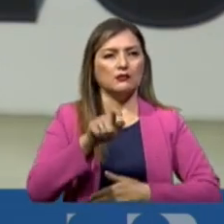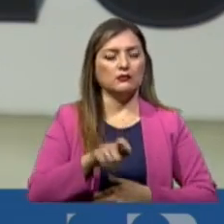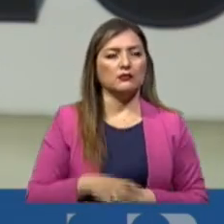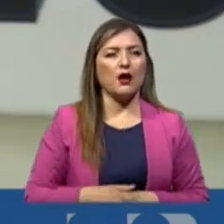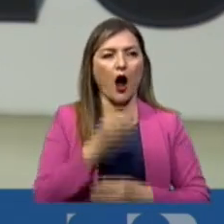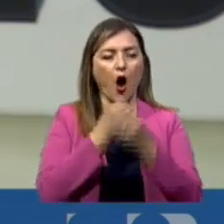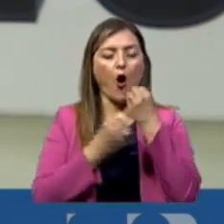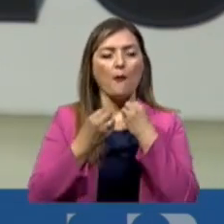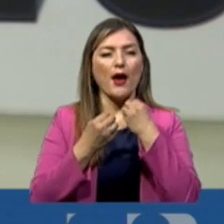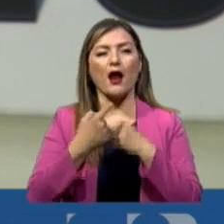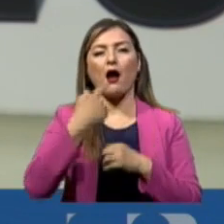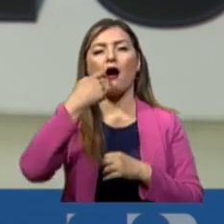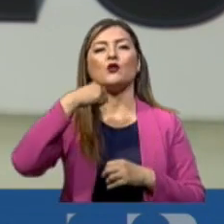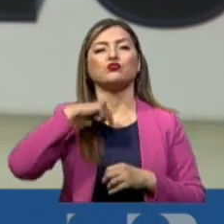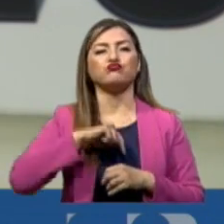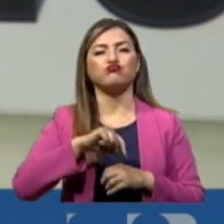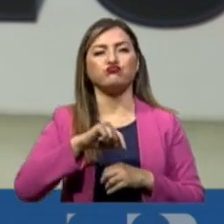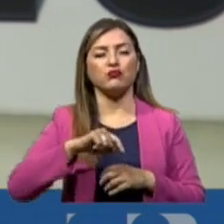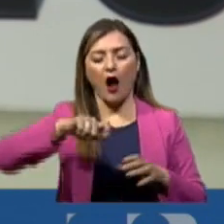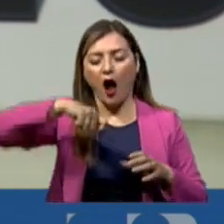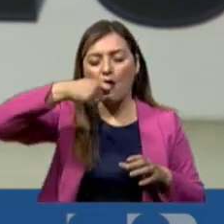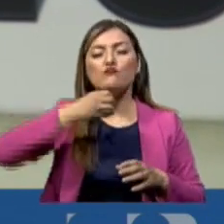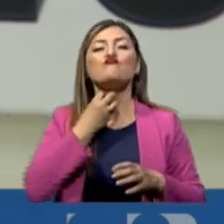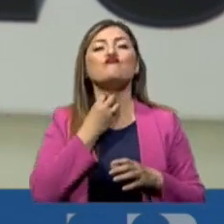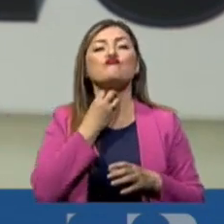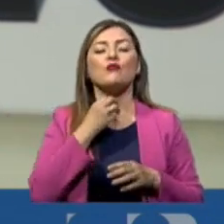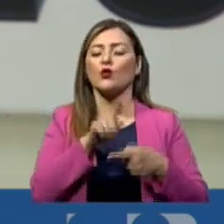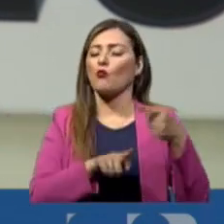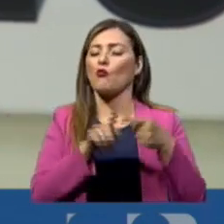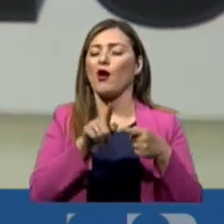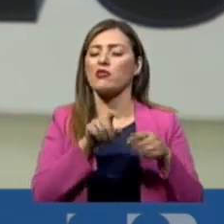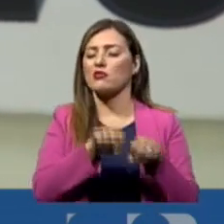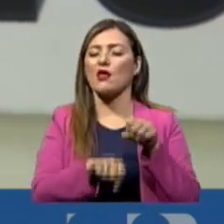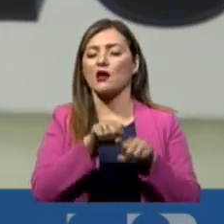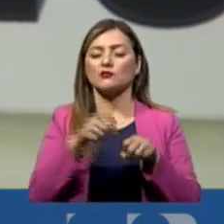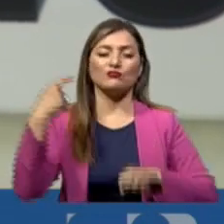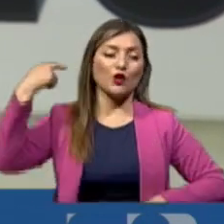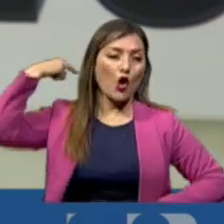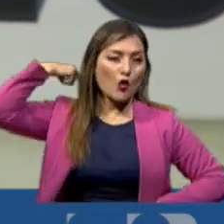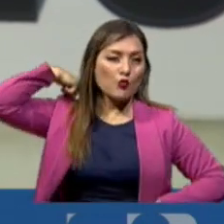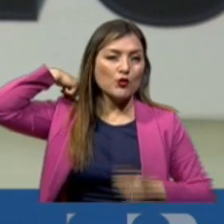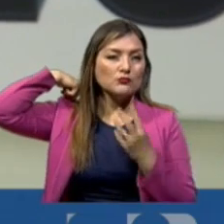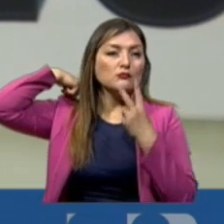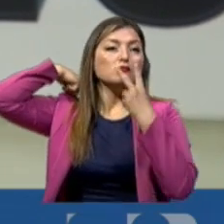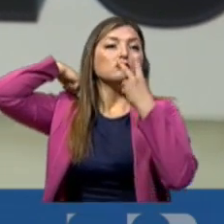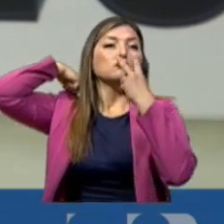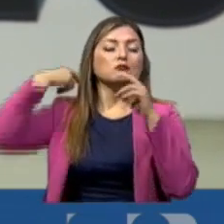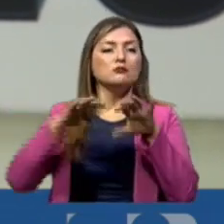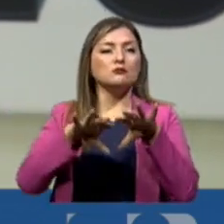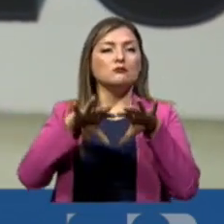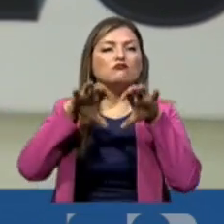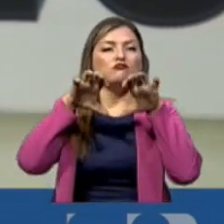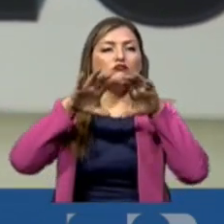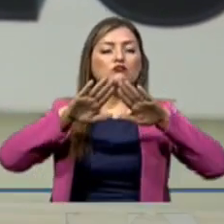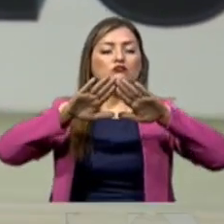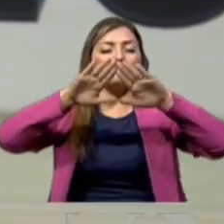para alimentarse porque ya no va a poder hacer la deglución, le afecta la parte pulmonar y necesite una traqueotomía para poder